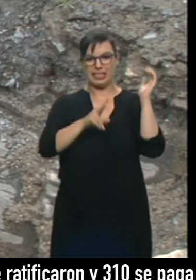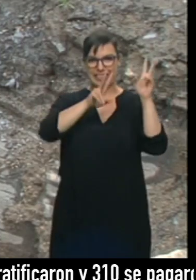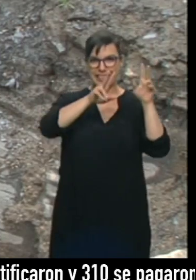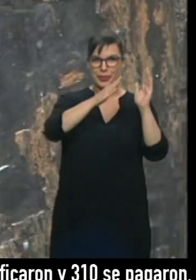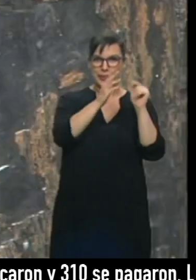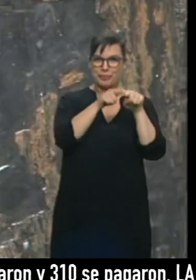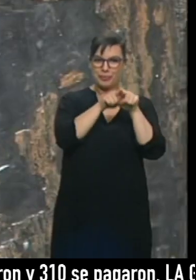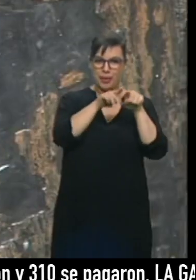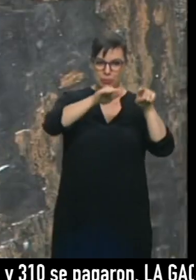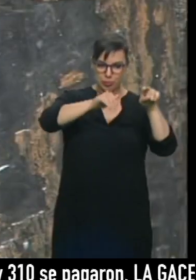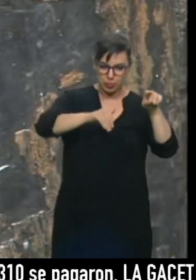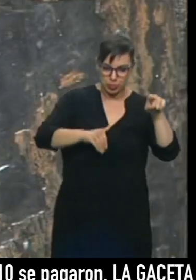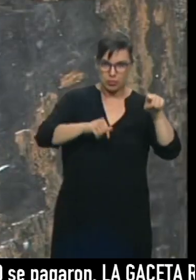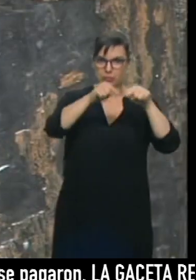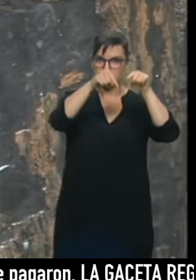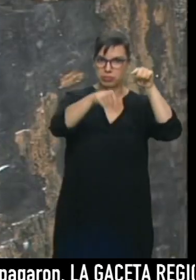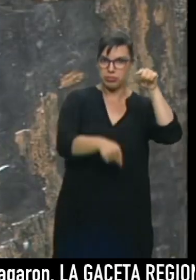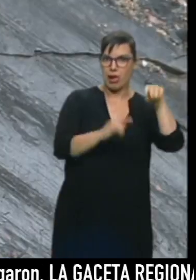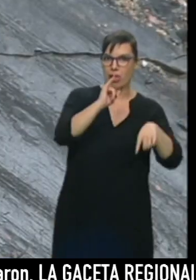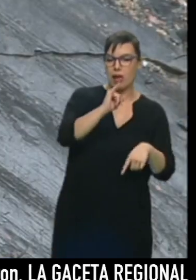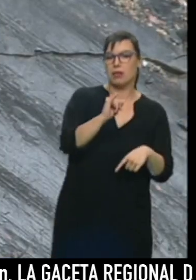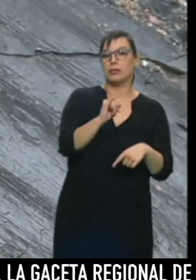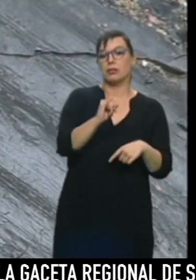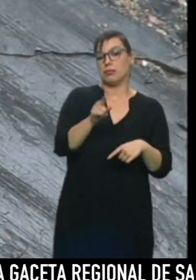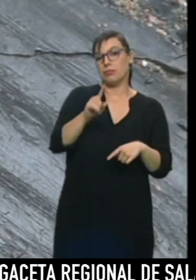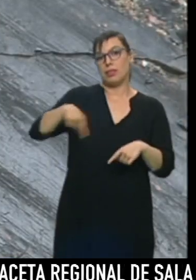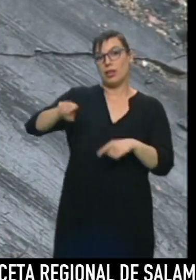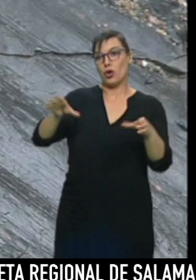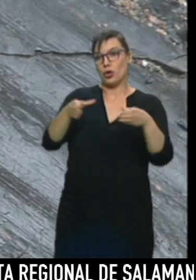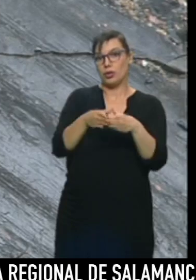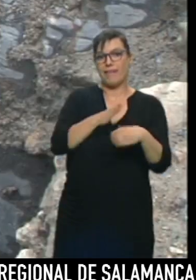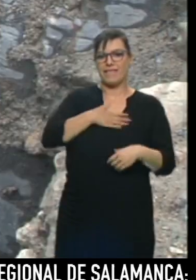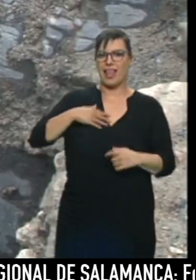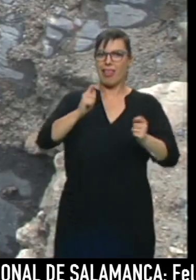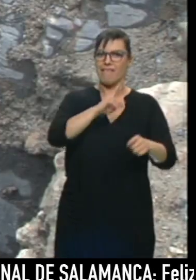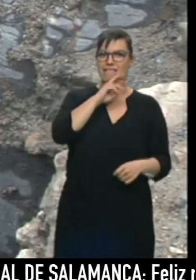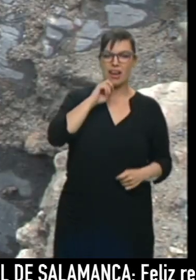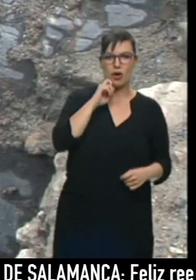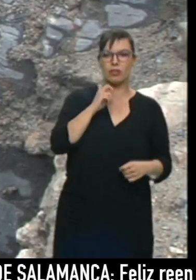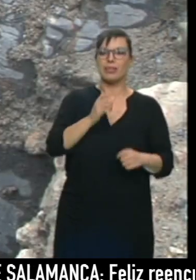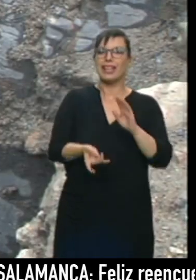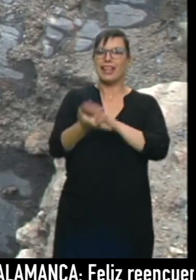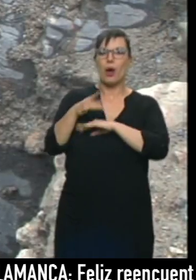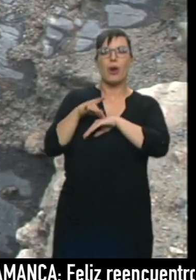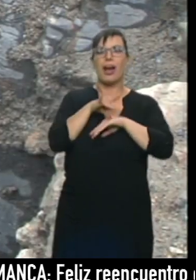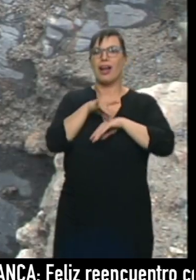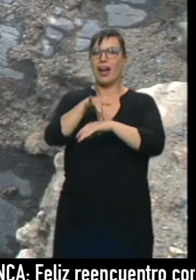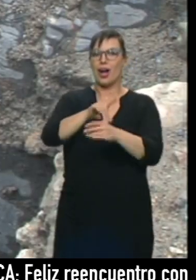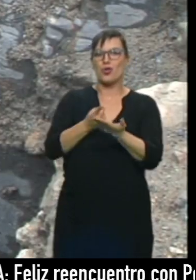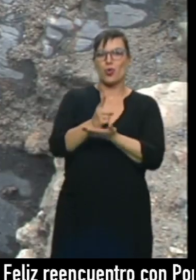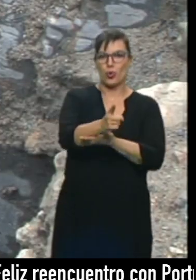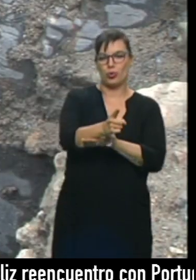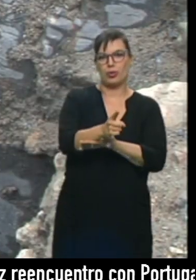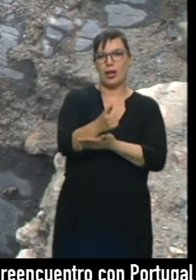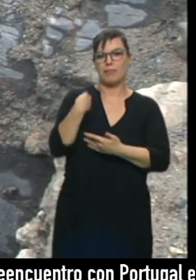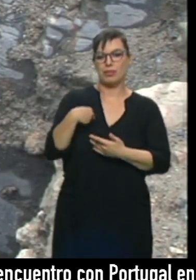avanzaba. Un fósil de los muchos que este colectivo desea poner en valor. En hacer una ruta geobotánica, donde